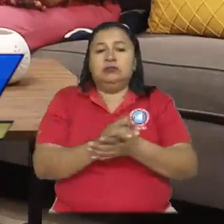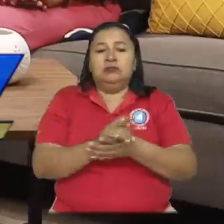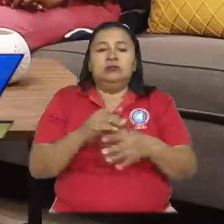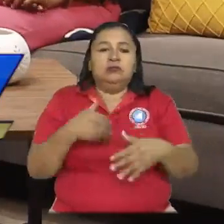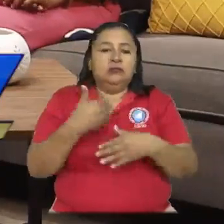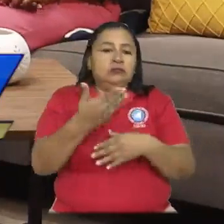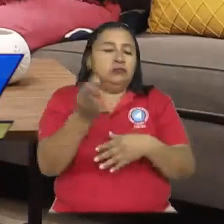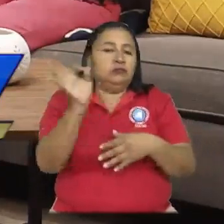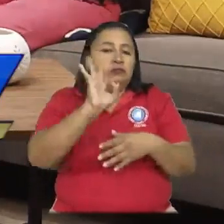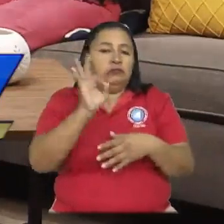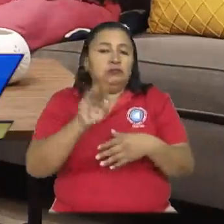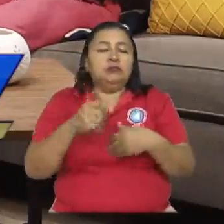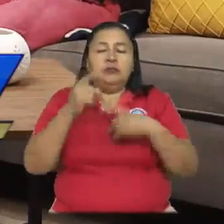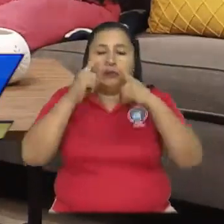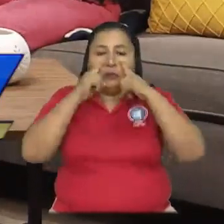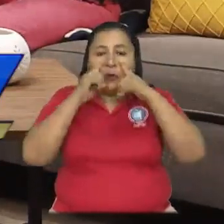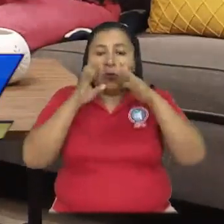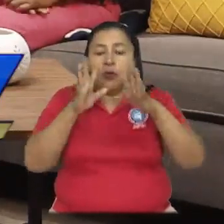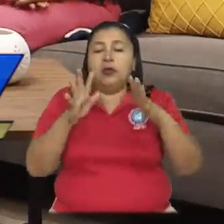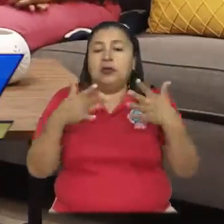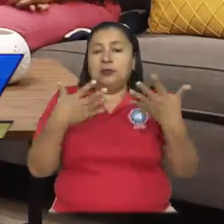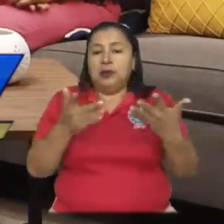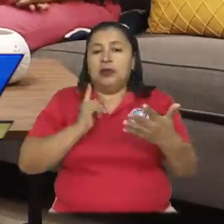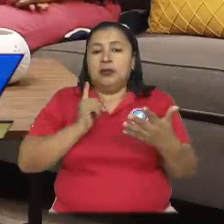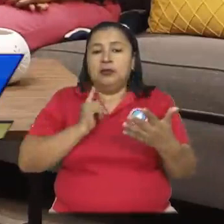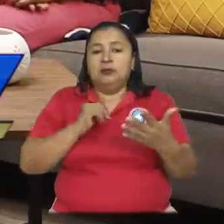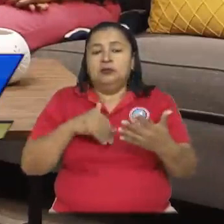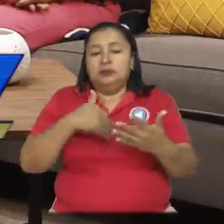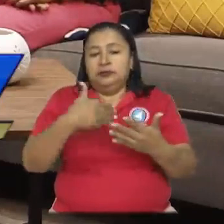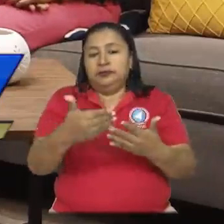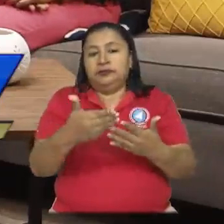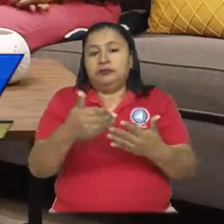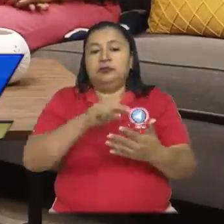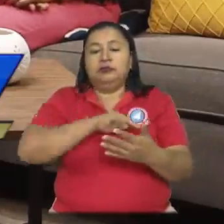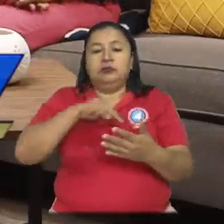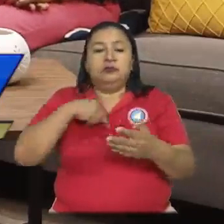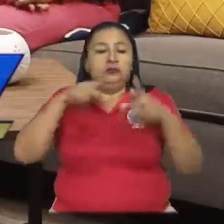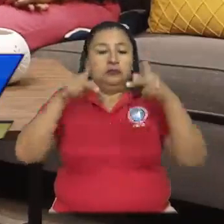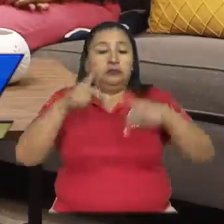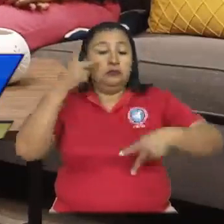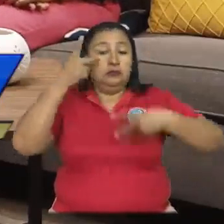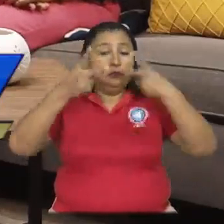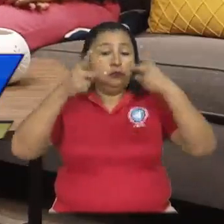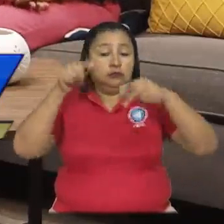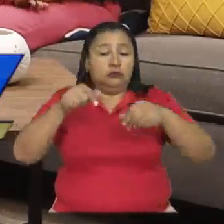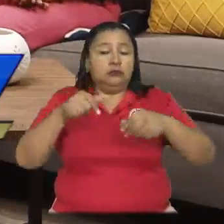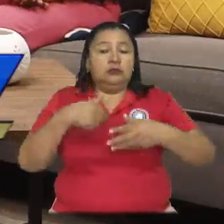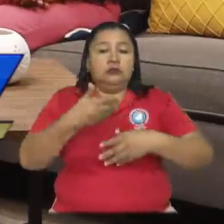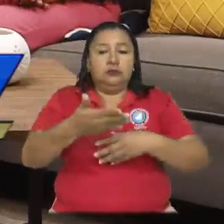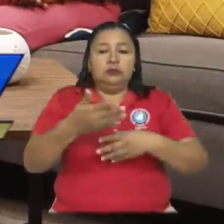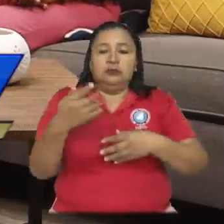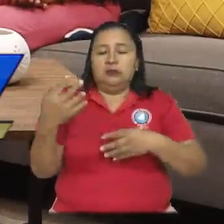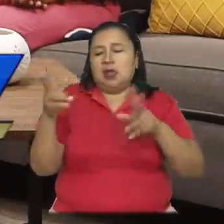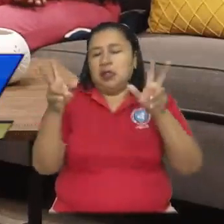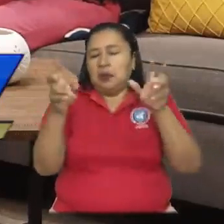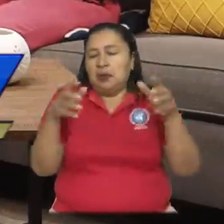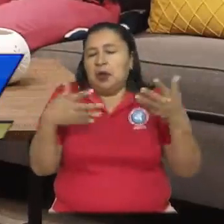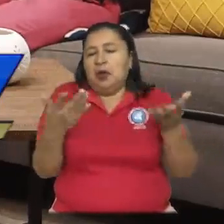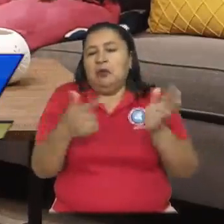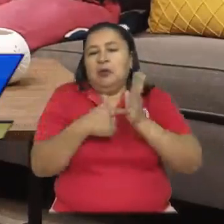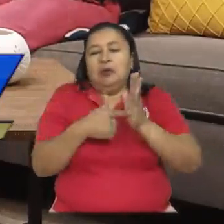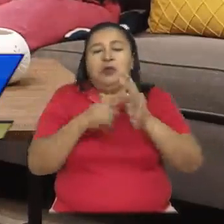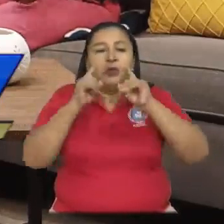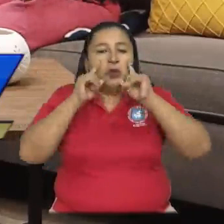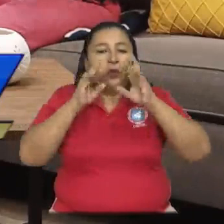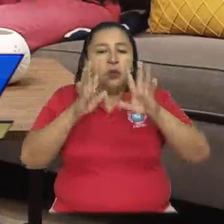torno a ese cuido también a nuestros visitantes, en torno a temas del